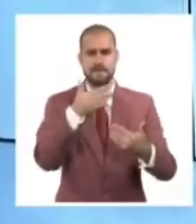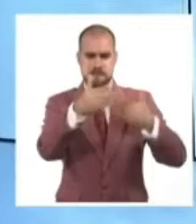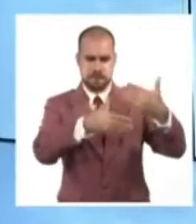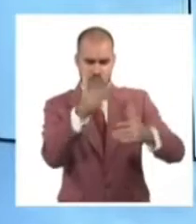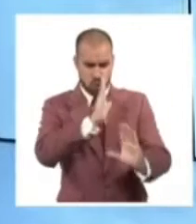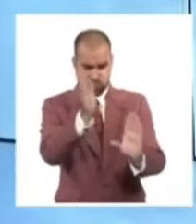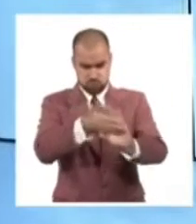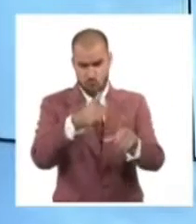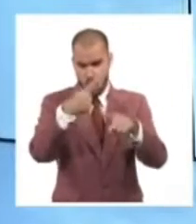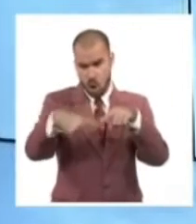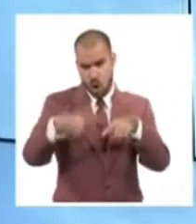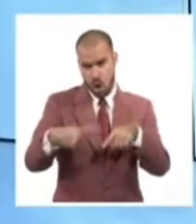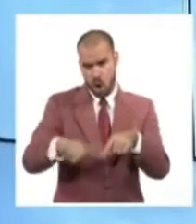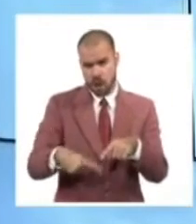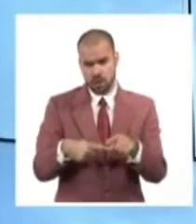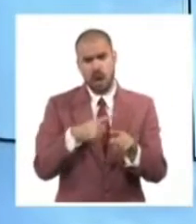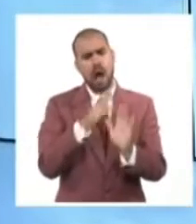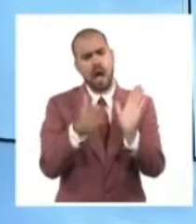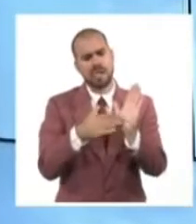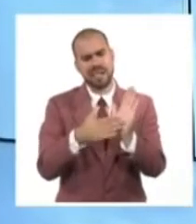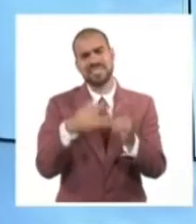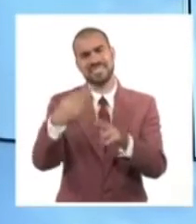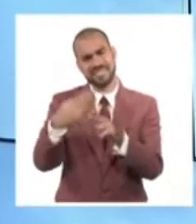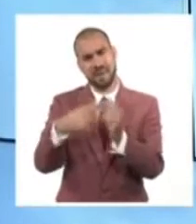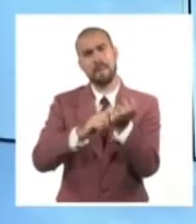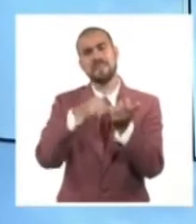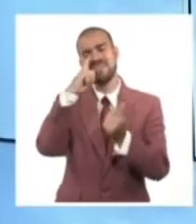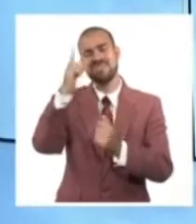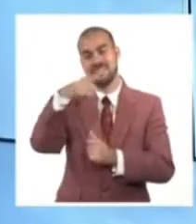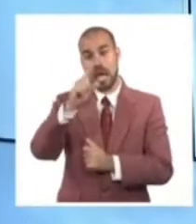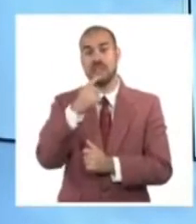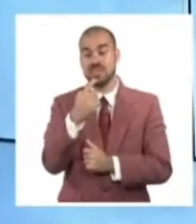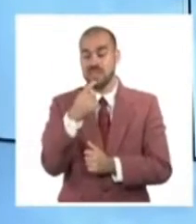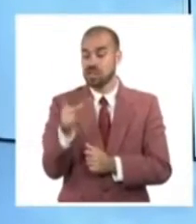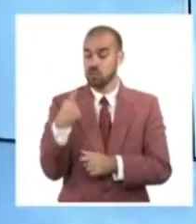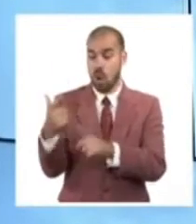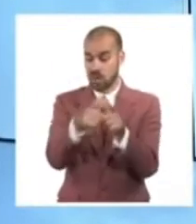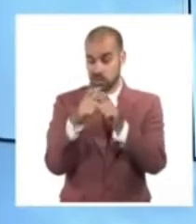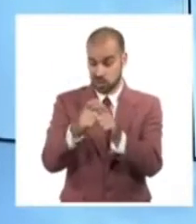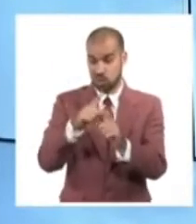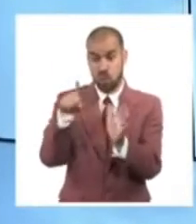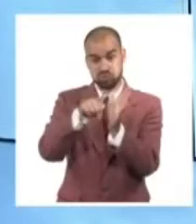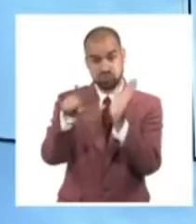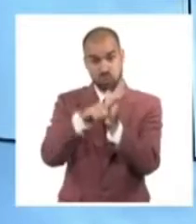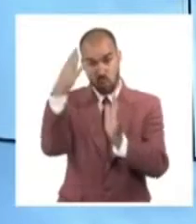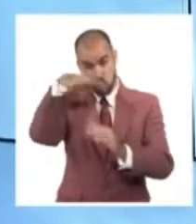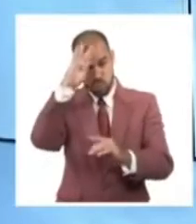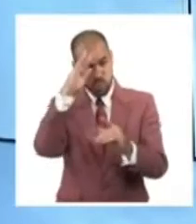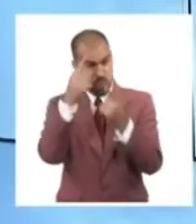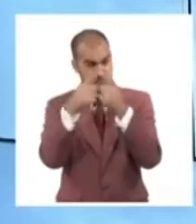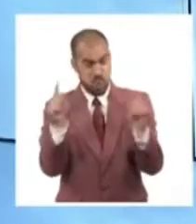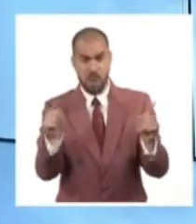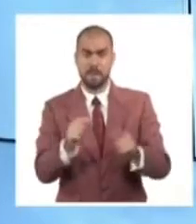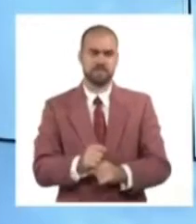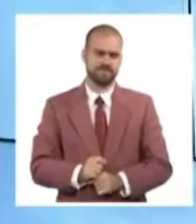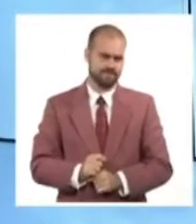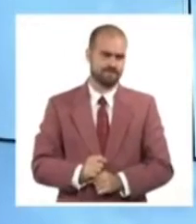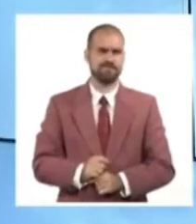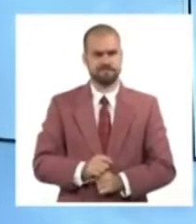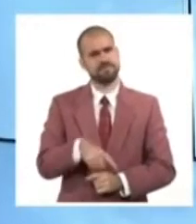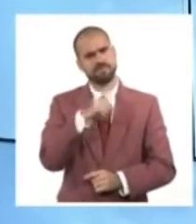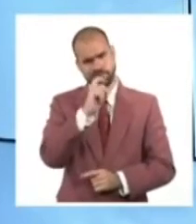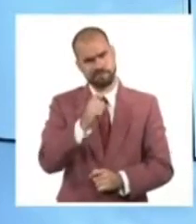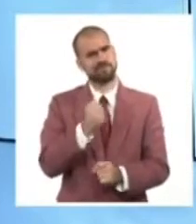sí, verdaderamente pudiéramos decir que ha sido para los juristas cubanos un reto muy grande. ¿Por qué